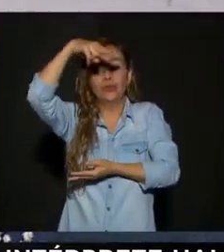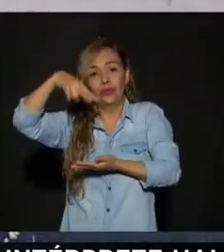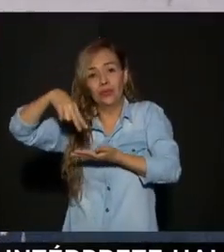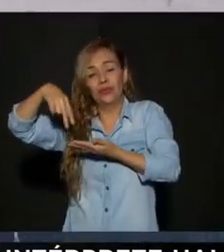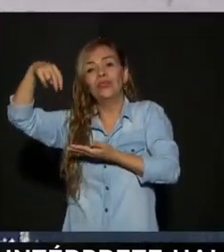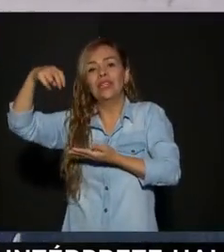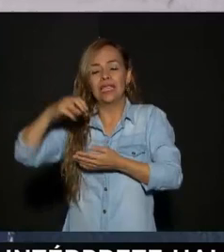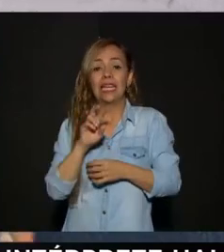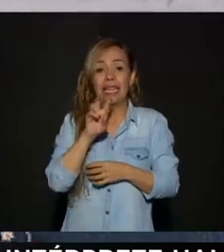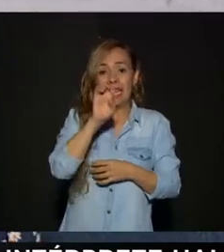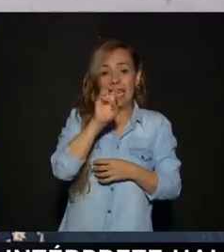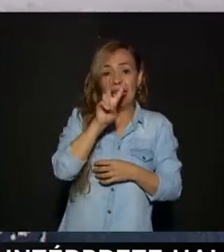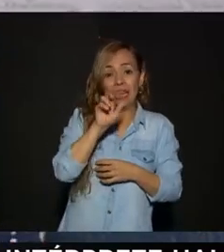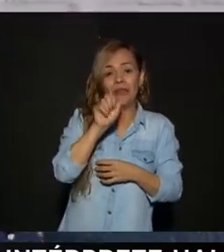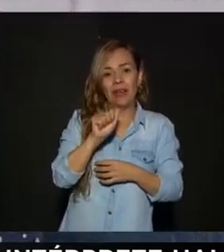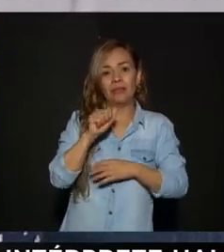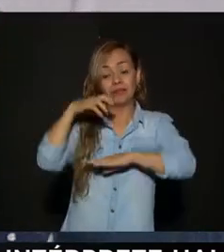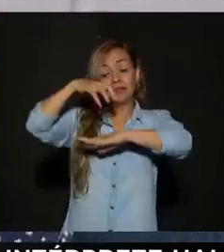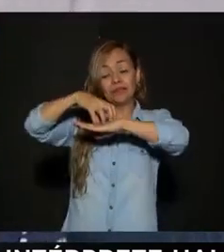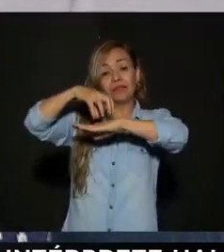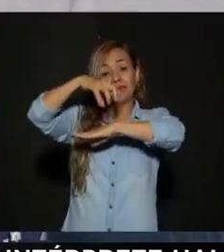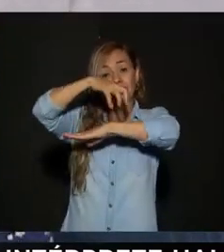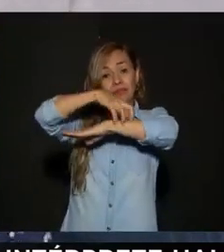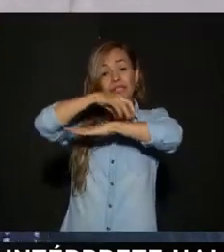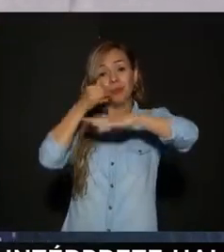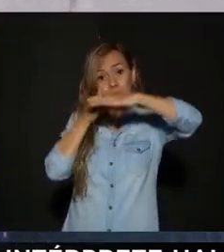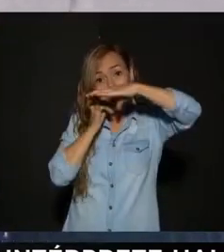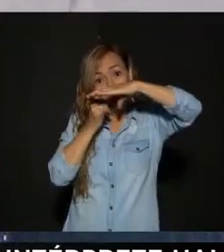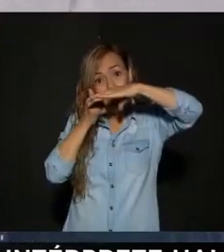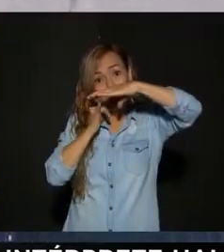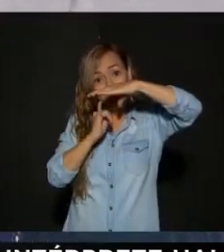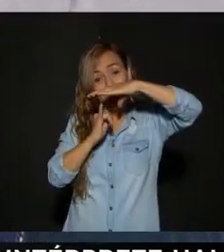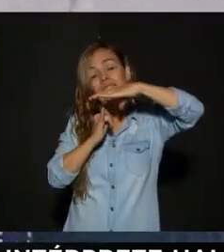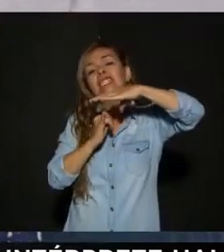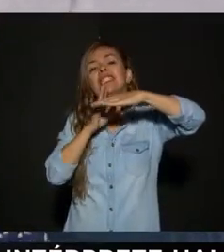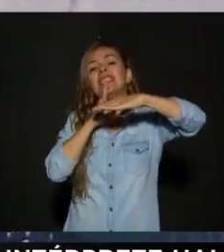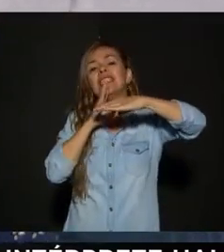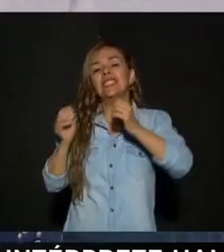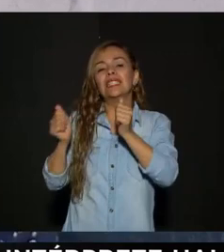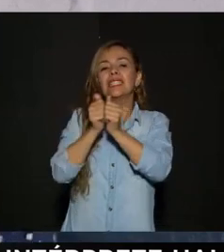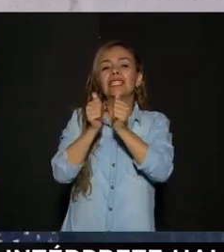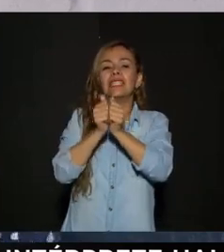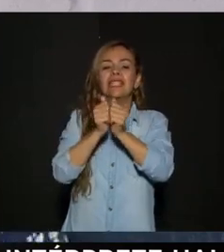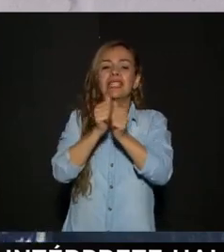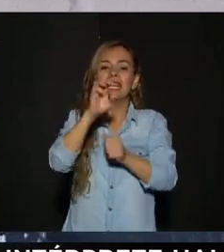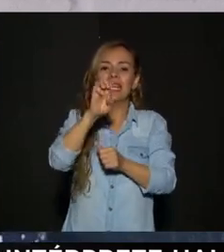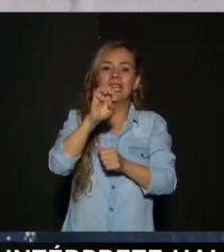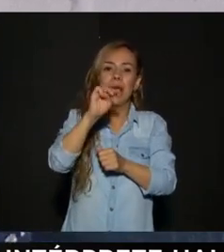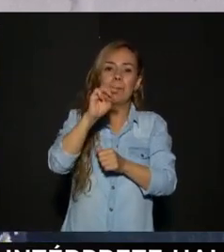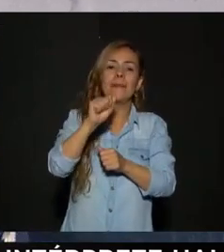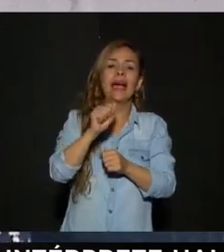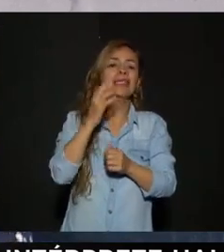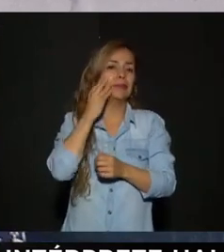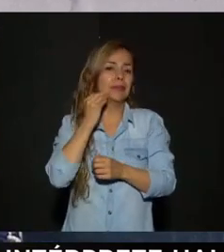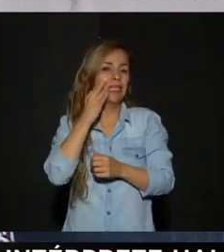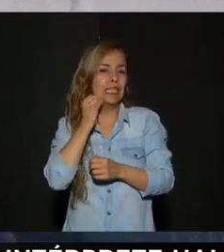Exactamente. Eva, para Parque Explore Planetario, el acompañante se llama Emma. Experiencia memorable de aprendizaje.